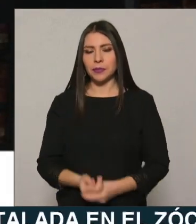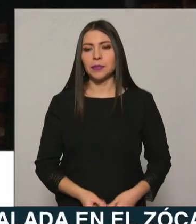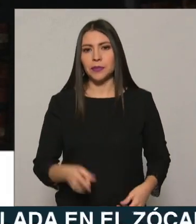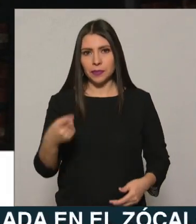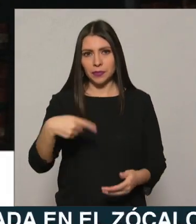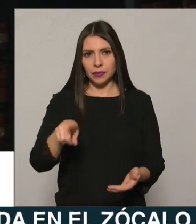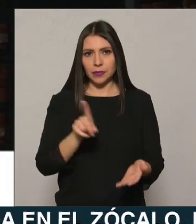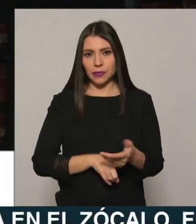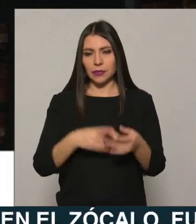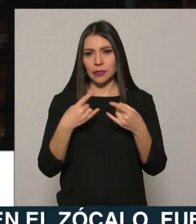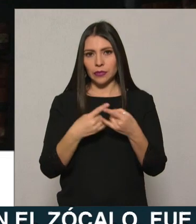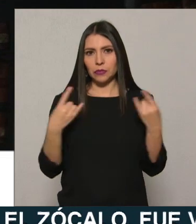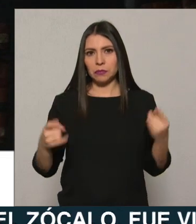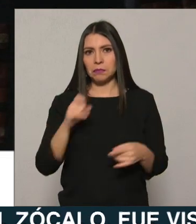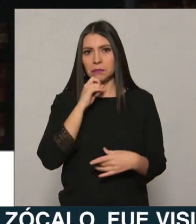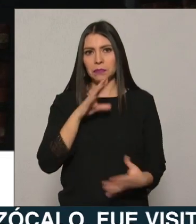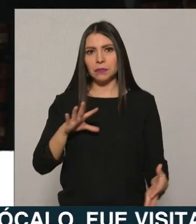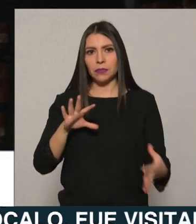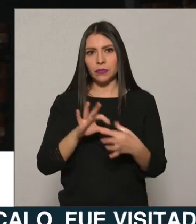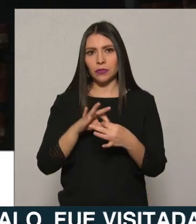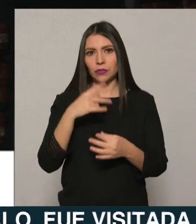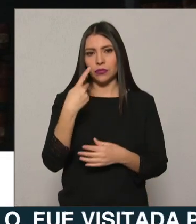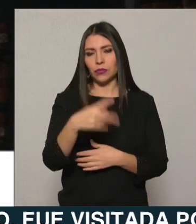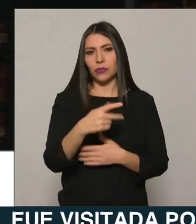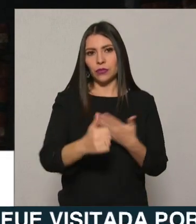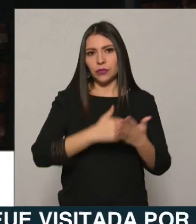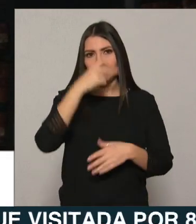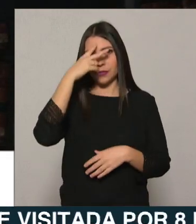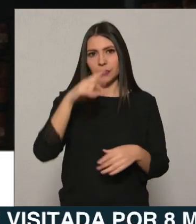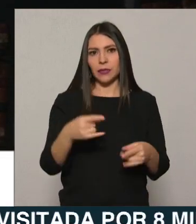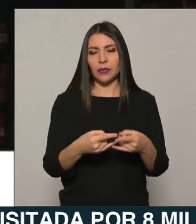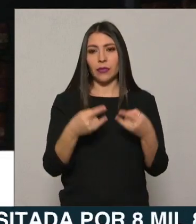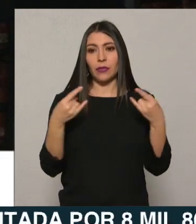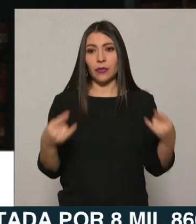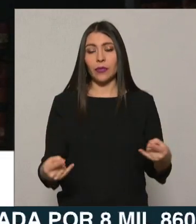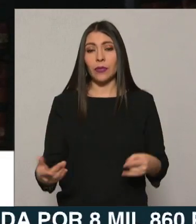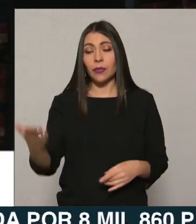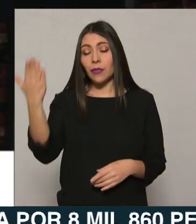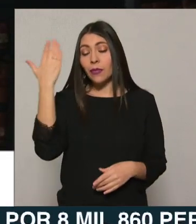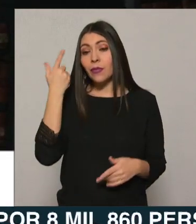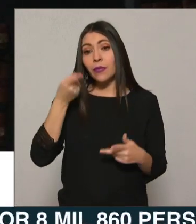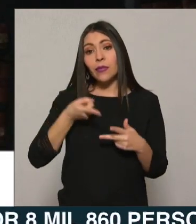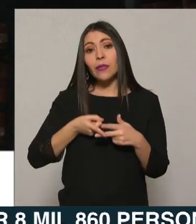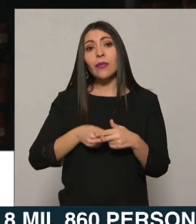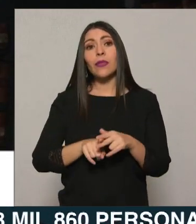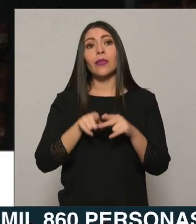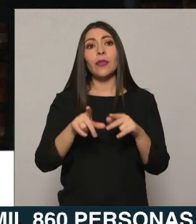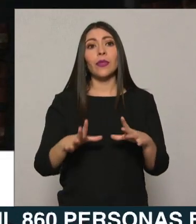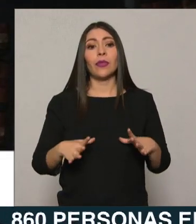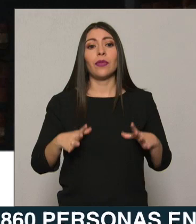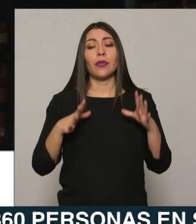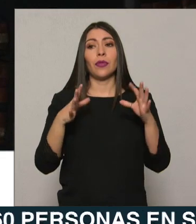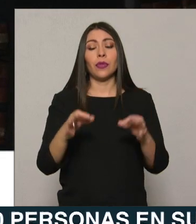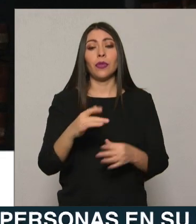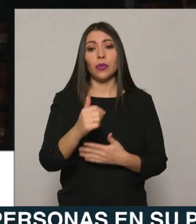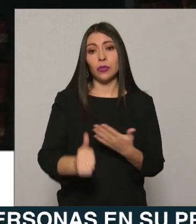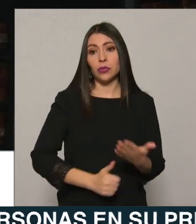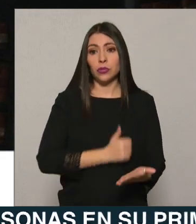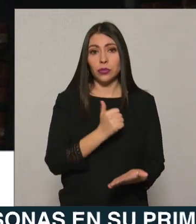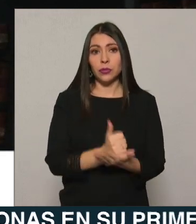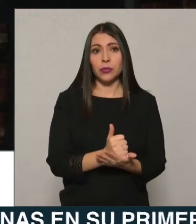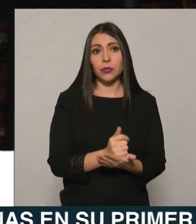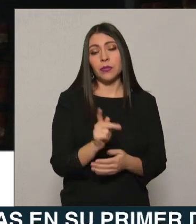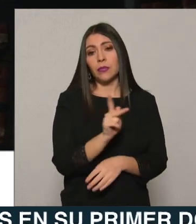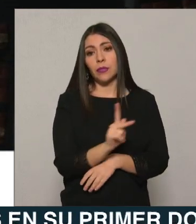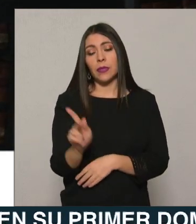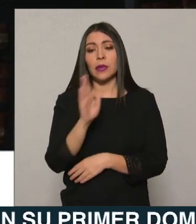de la mano con la historia de la Ciudad de México. ¿Por qué? Porque desde que se funda esta ciudad, los